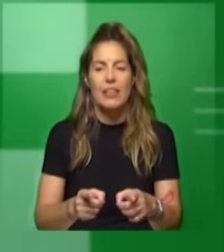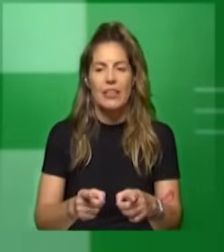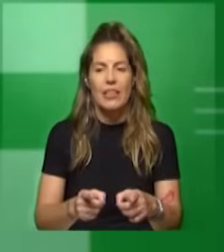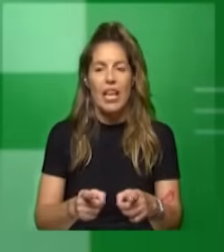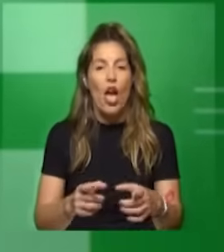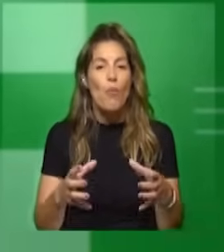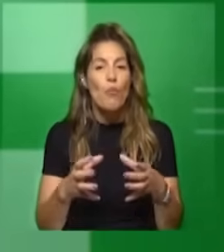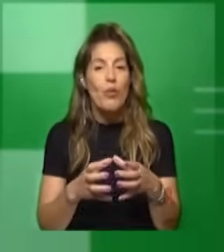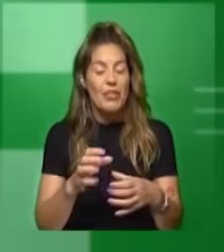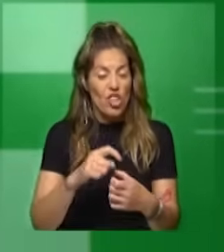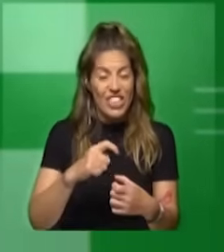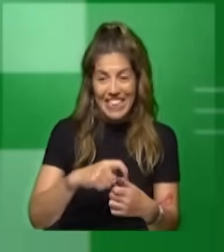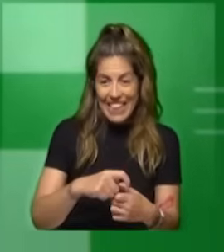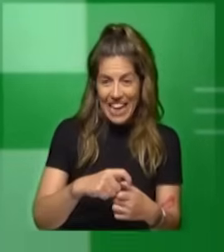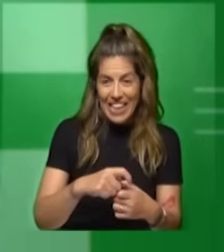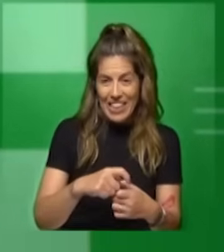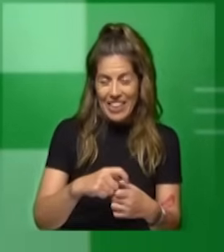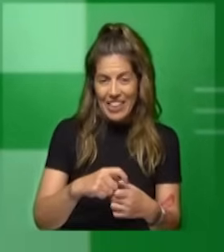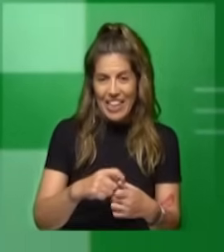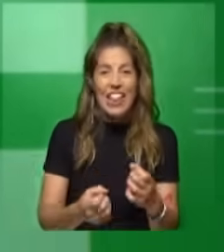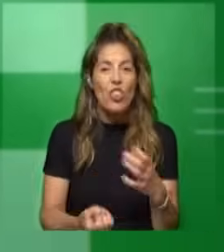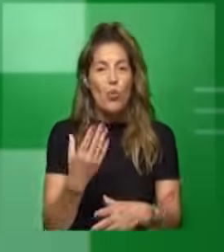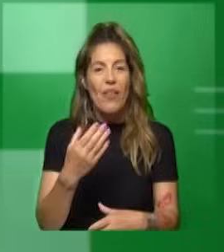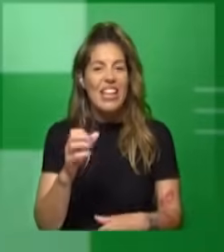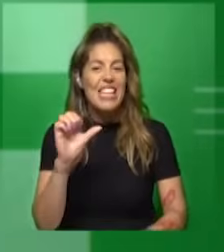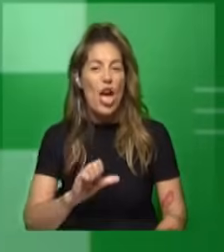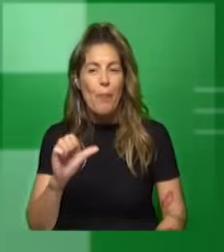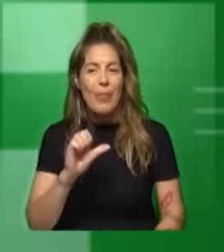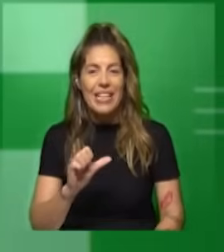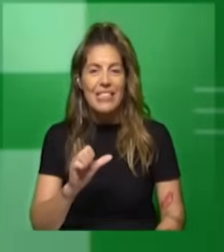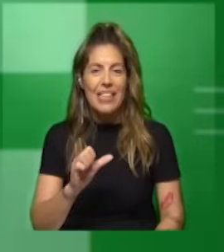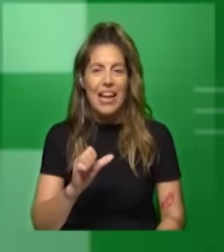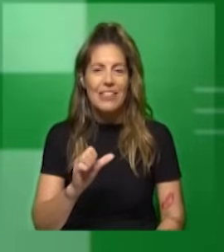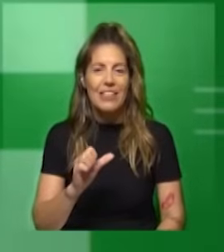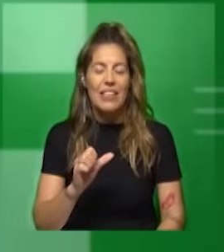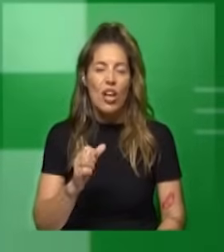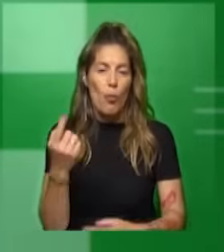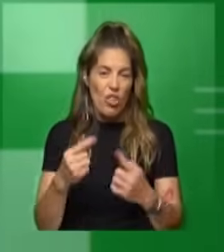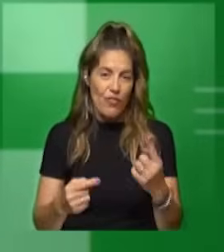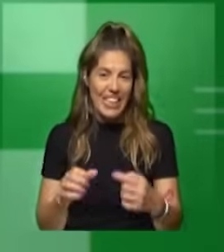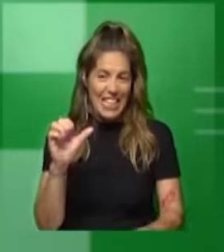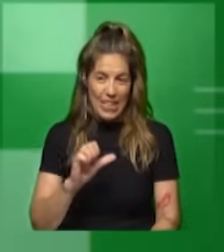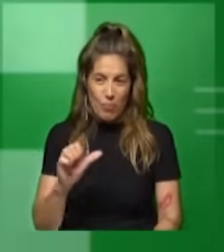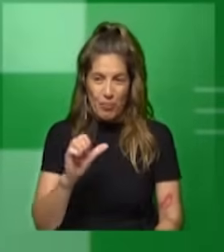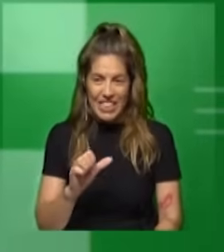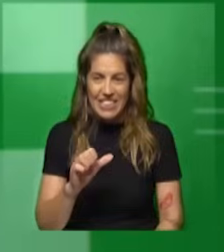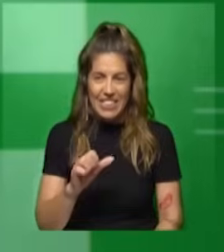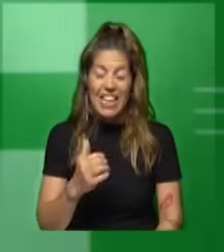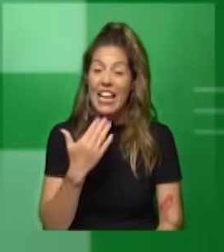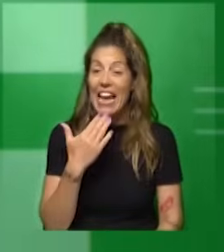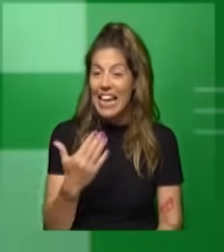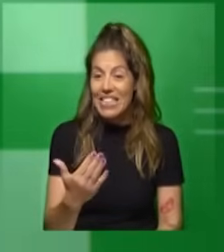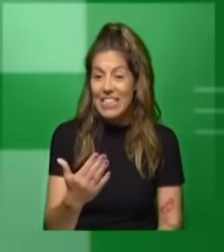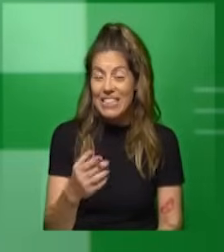en el movimiento sindical de las nuevas compañías como en Amazon, como en Starbucks y esas cosas que han sido gracias